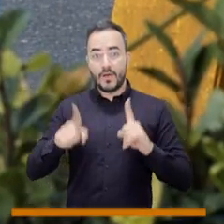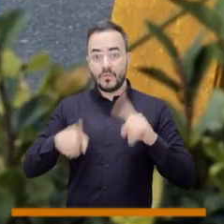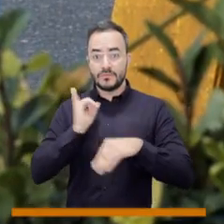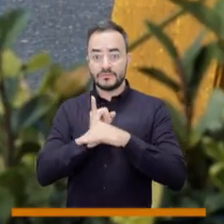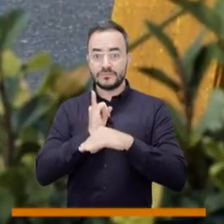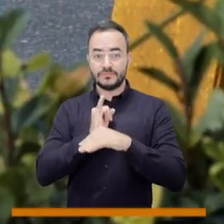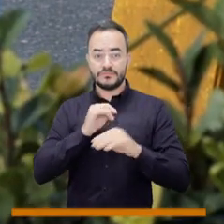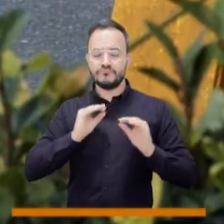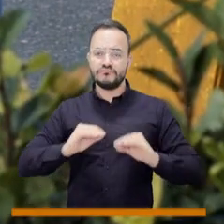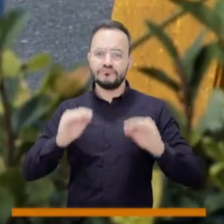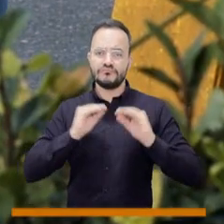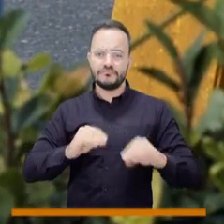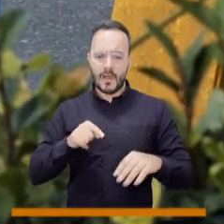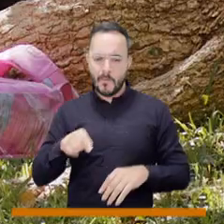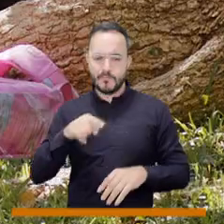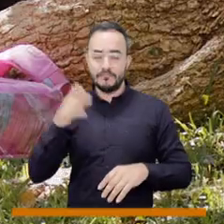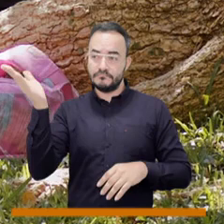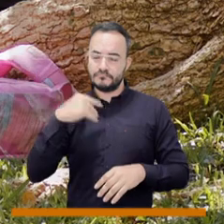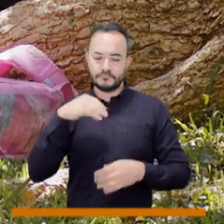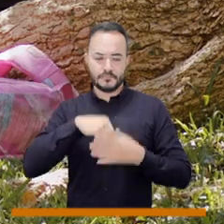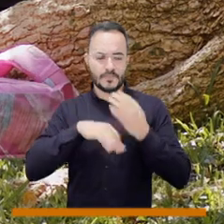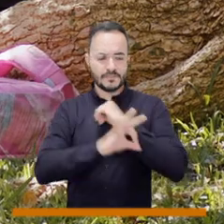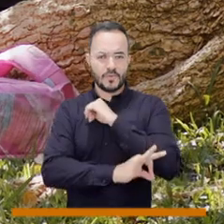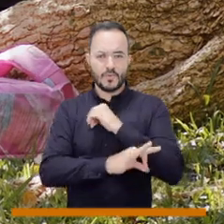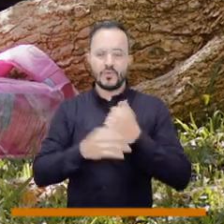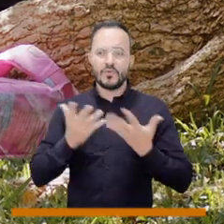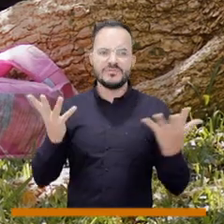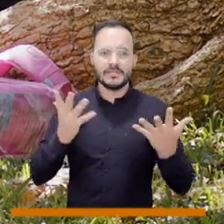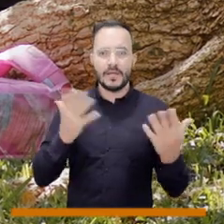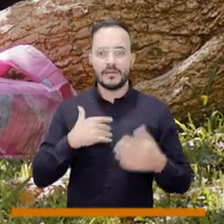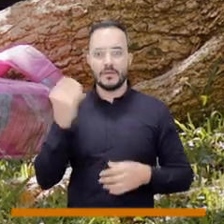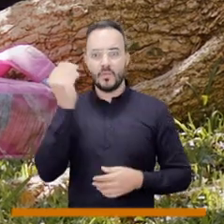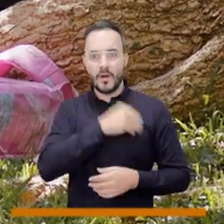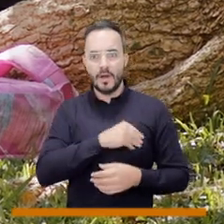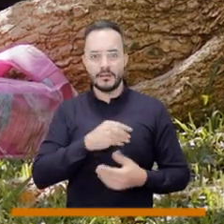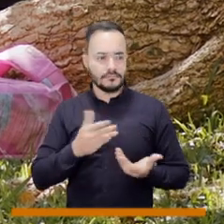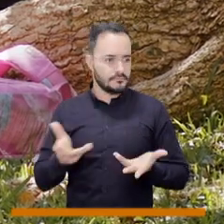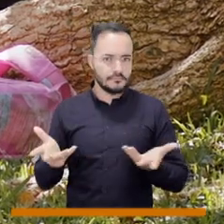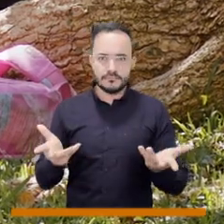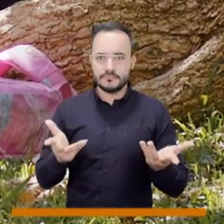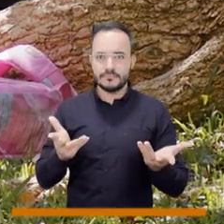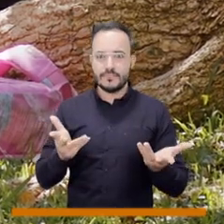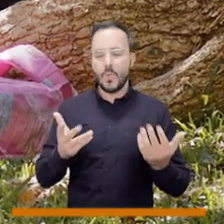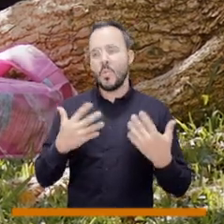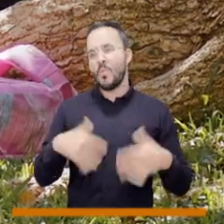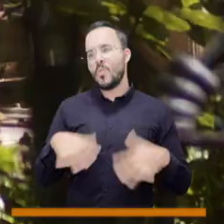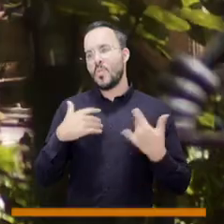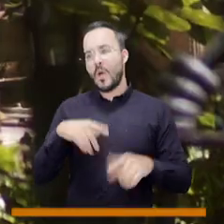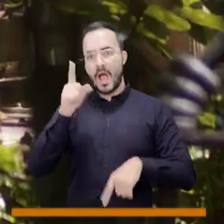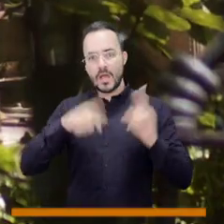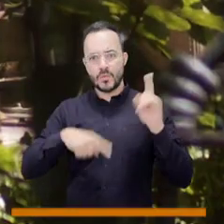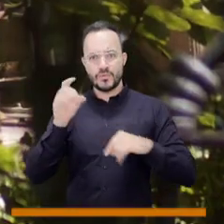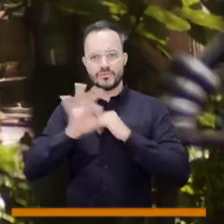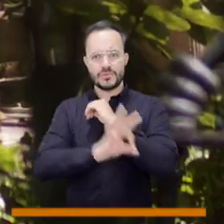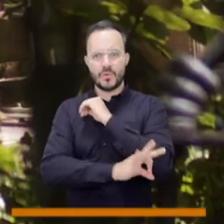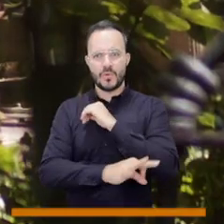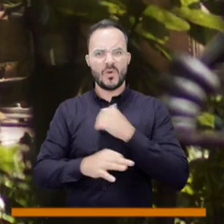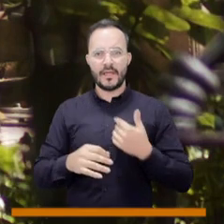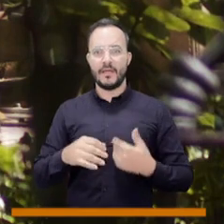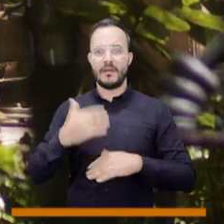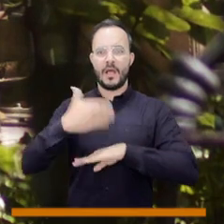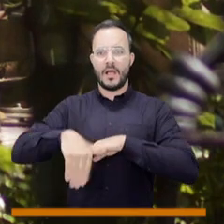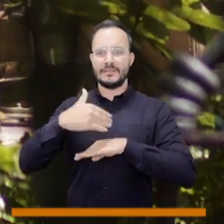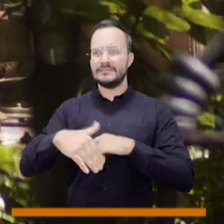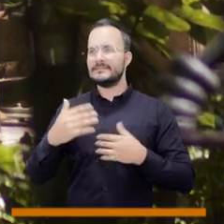hoy, inclusive instituciones educativas que ni siquiera tienen un psicólogo. Y lo más lamentable aún, estamos encontrando